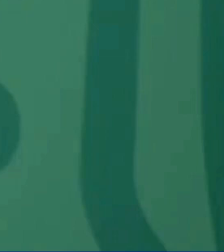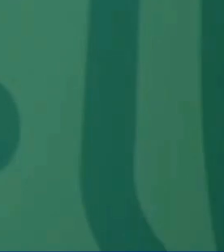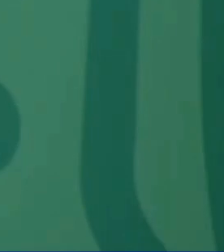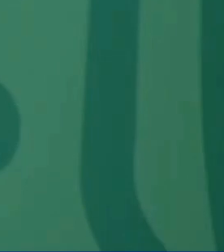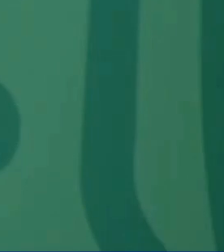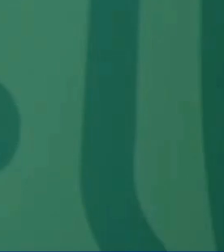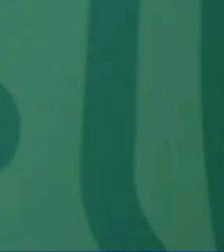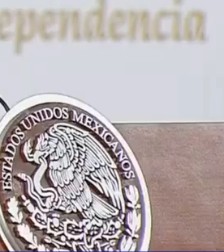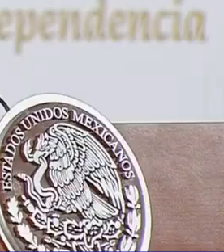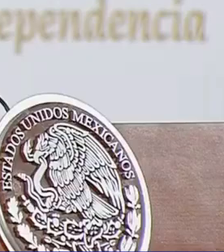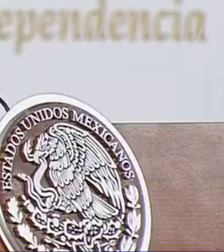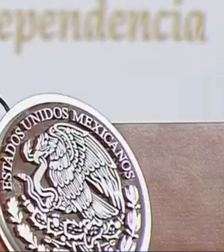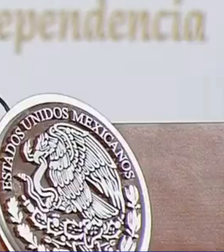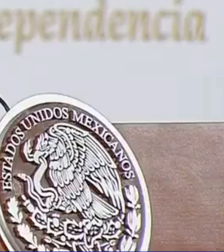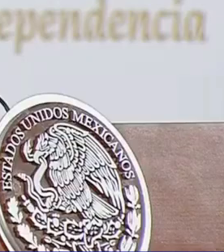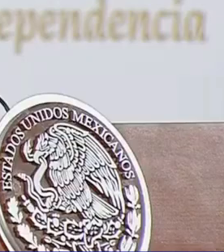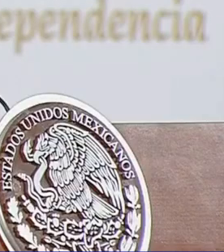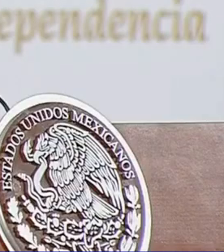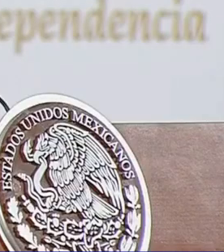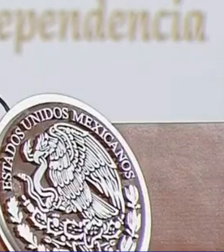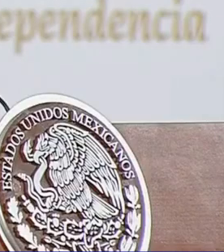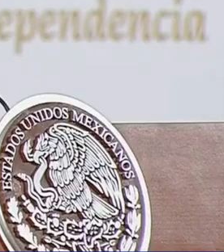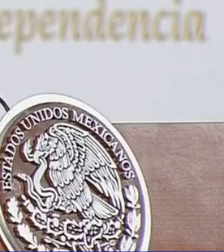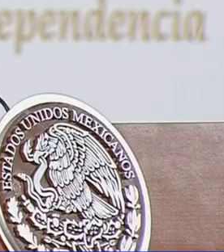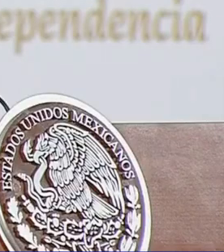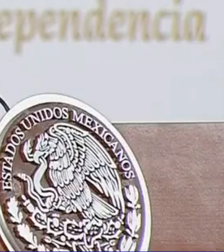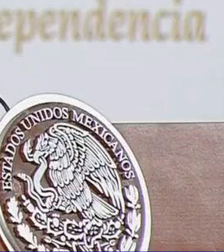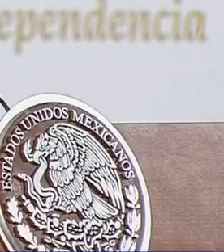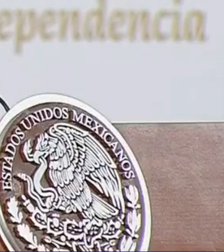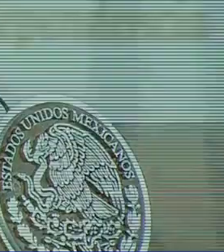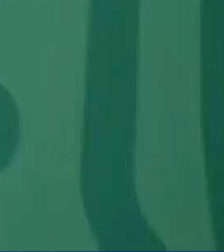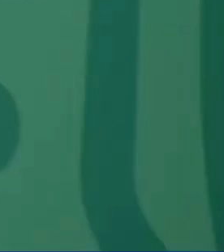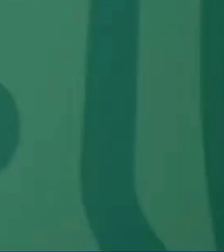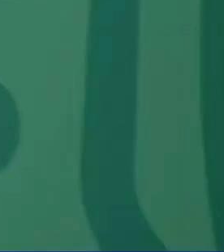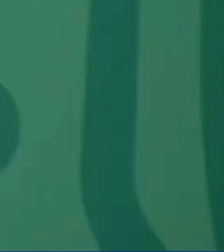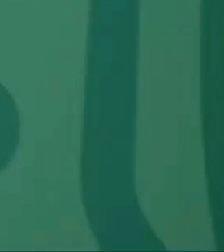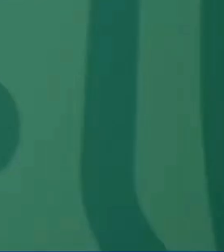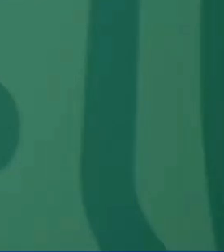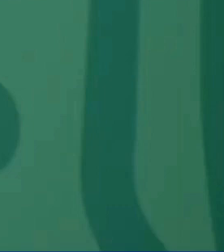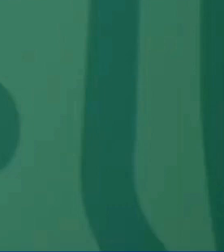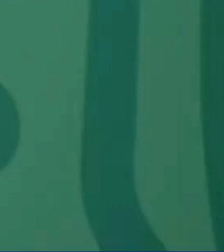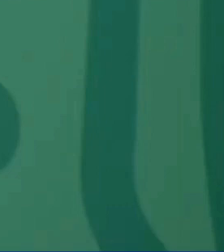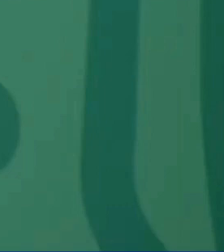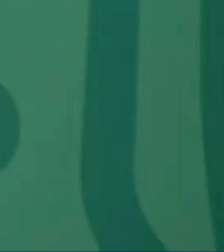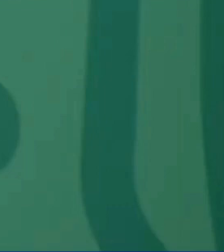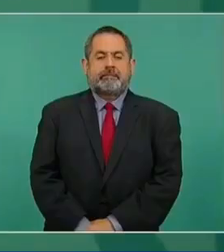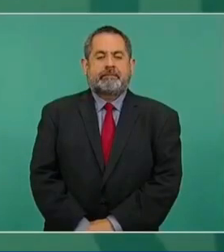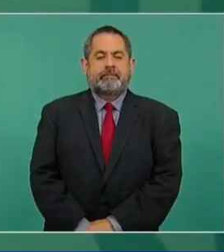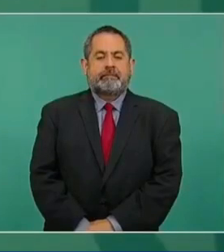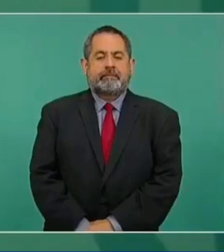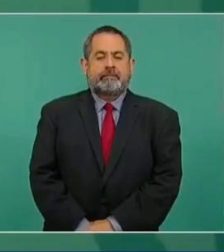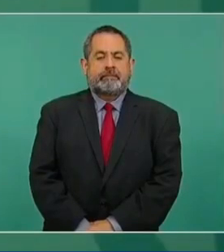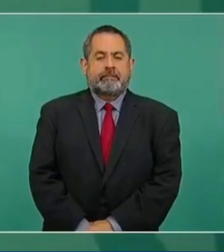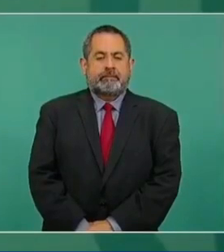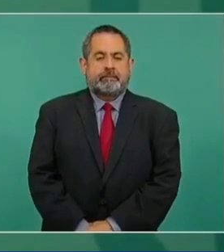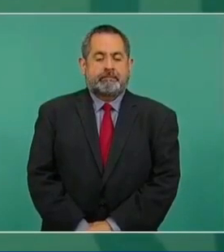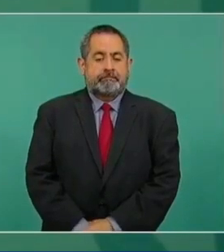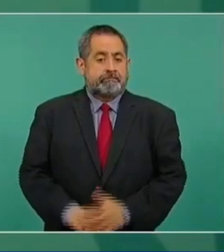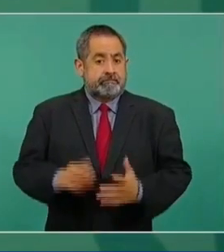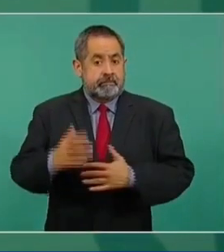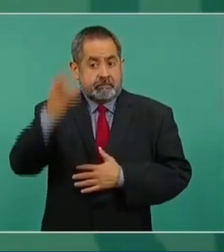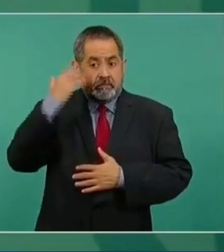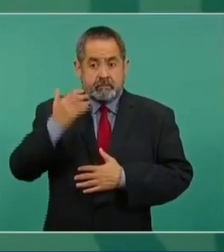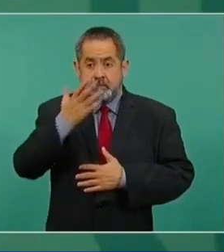para enfermeras. Eso no se debe de olvidar. Y no